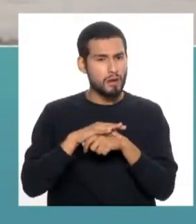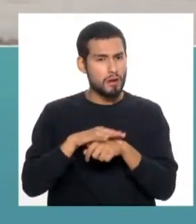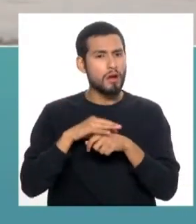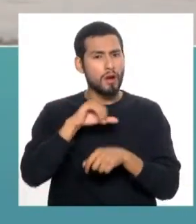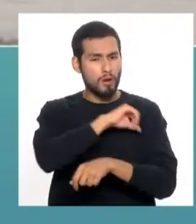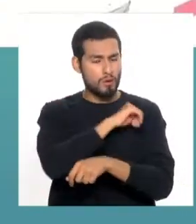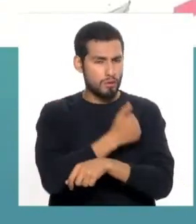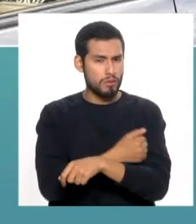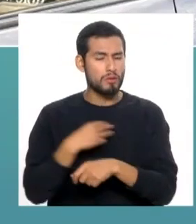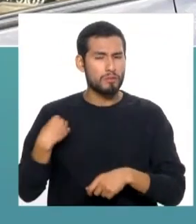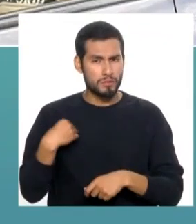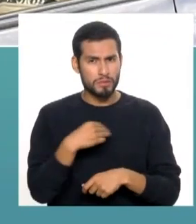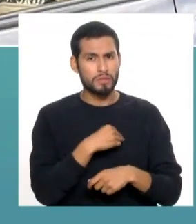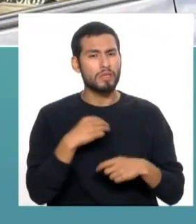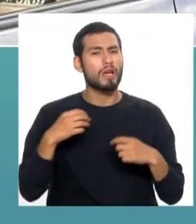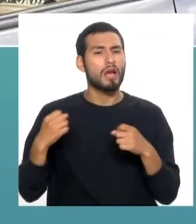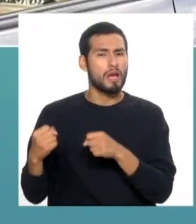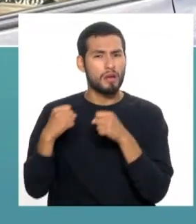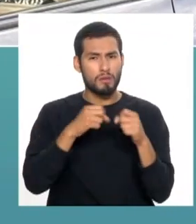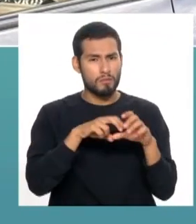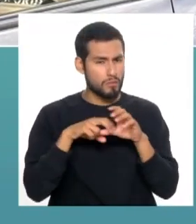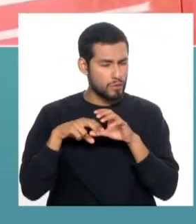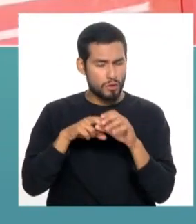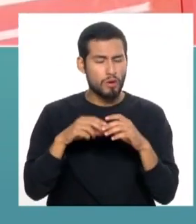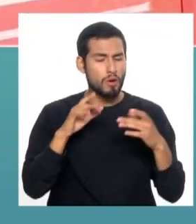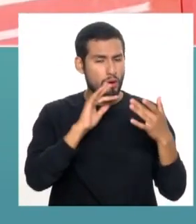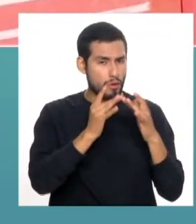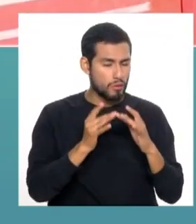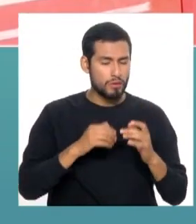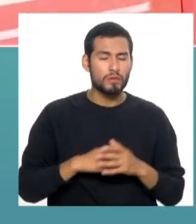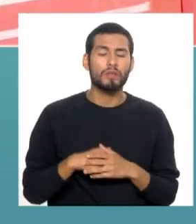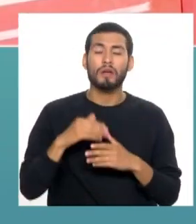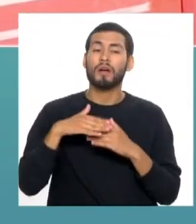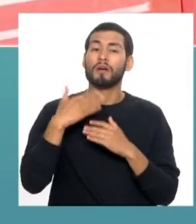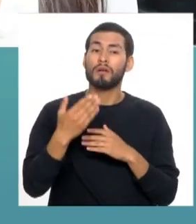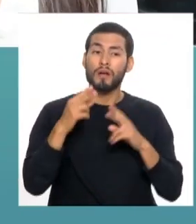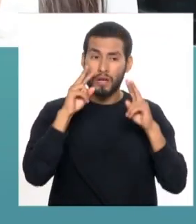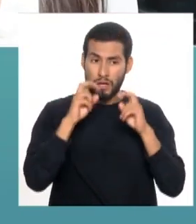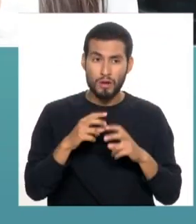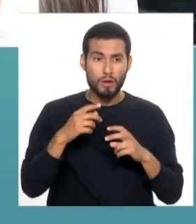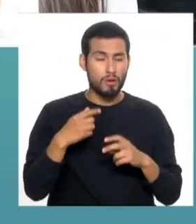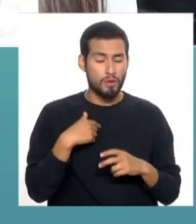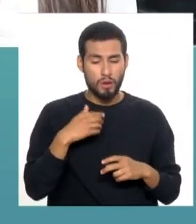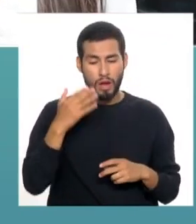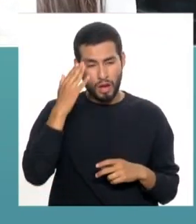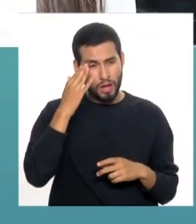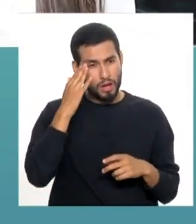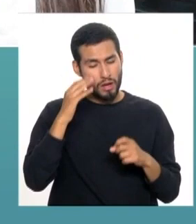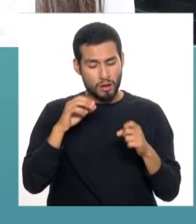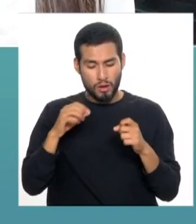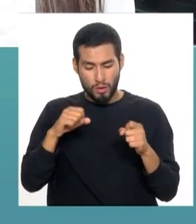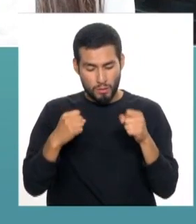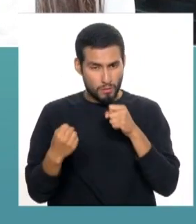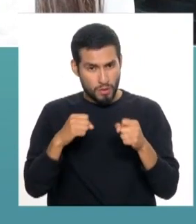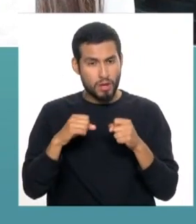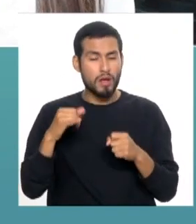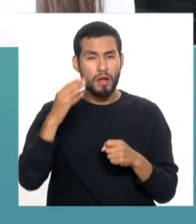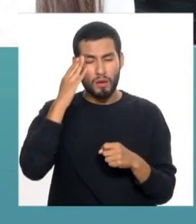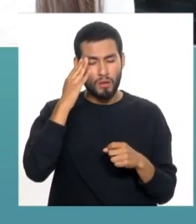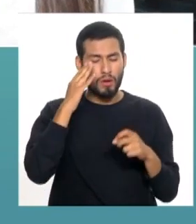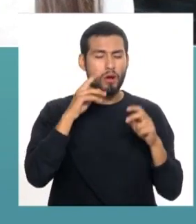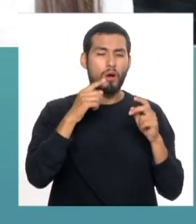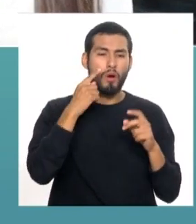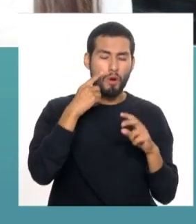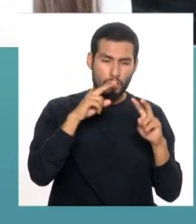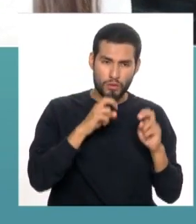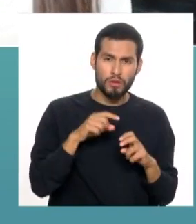autorizado por el Ministerio de Transportes y Comunicaciones, posteriormente dar el examen de conocimientos y el examen de manejo en un centro de